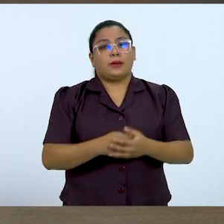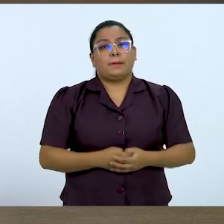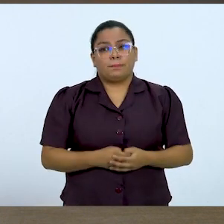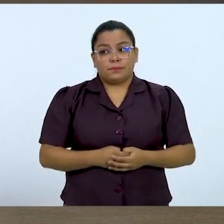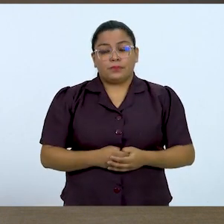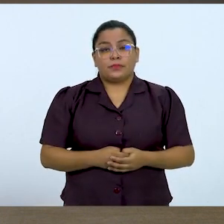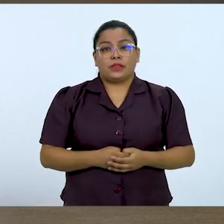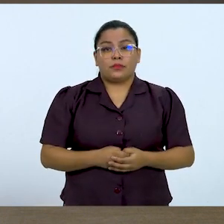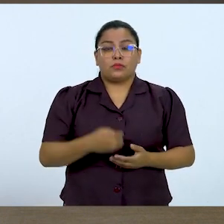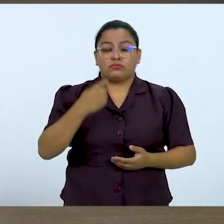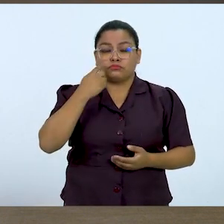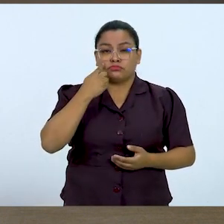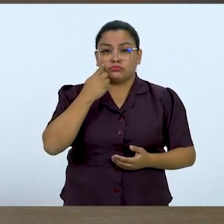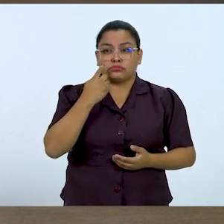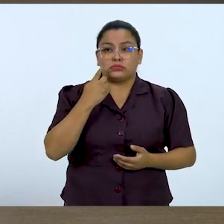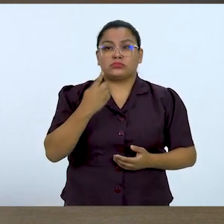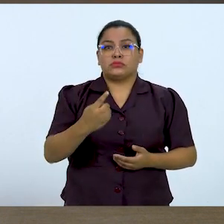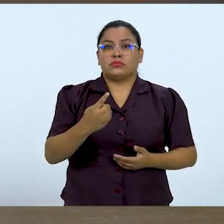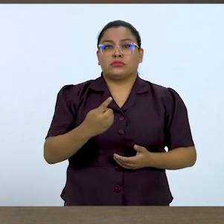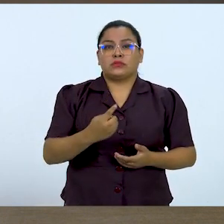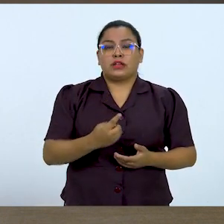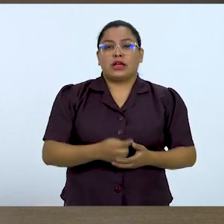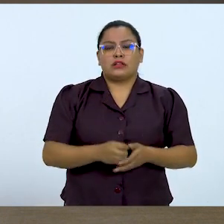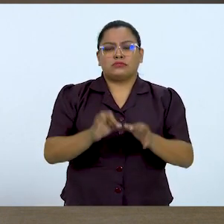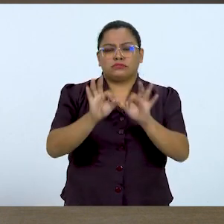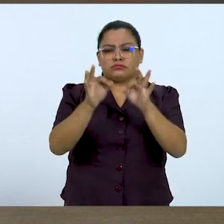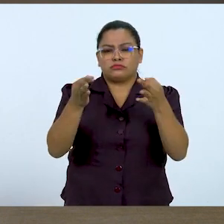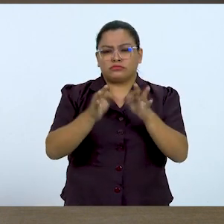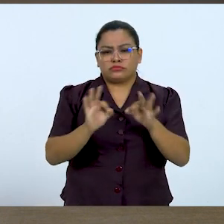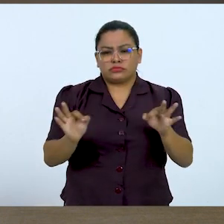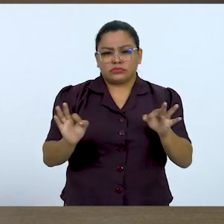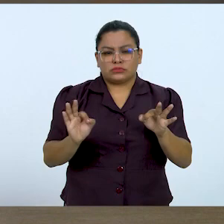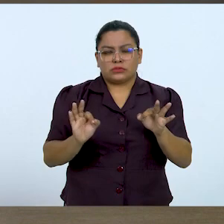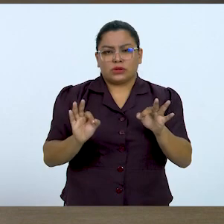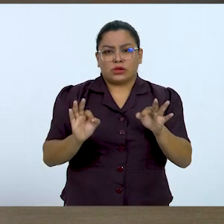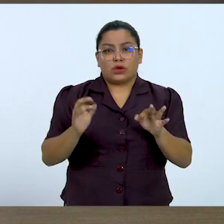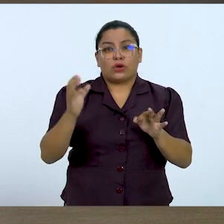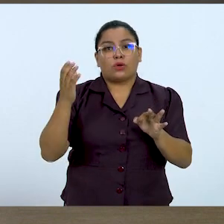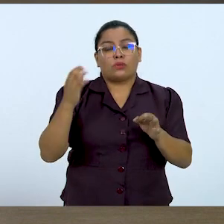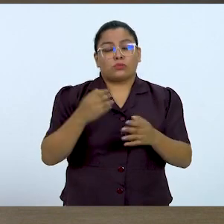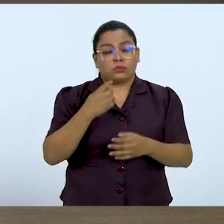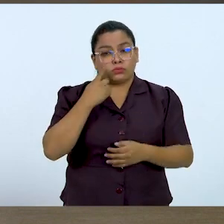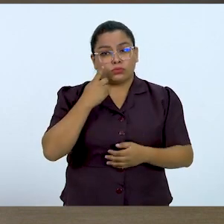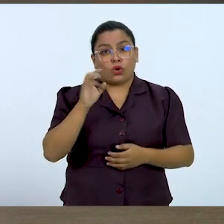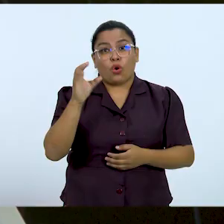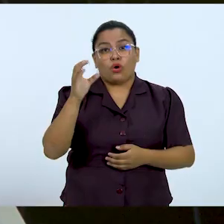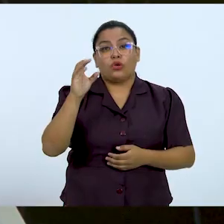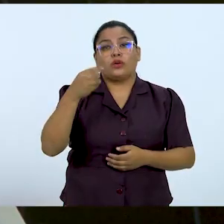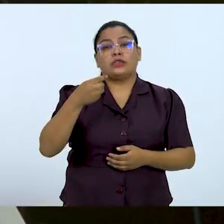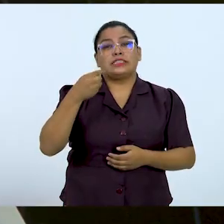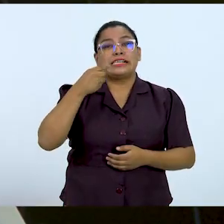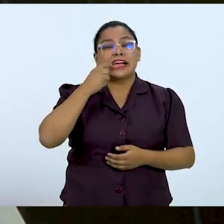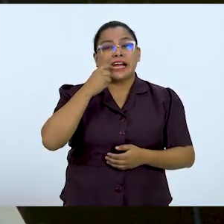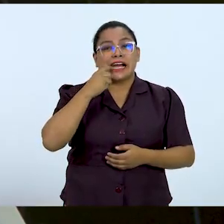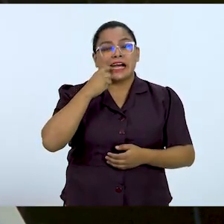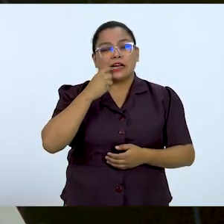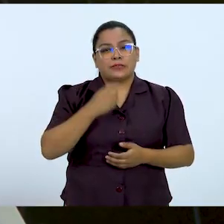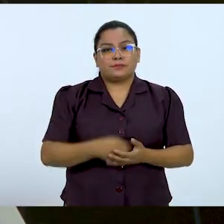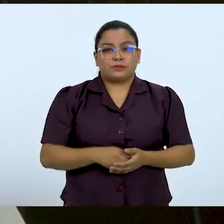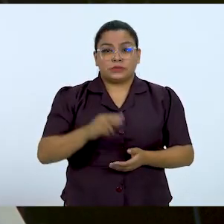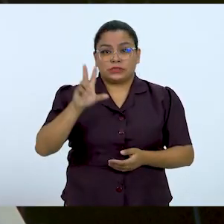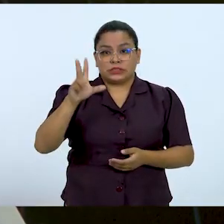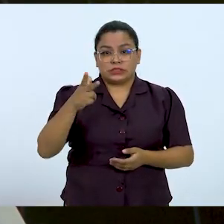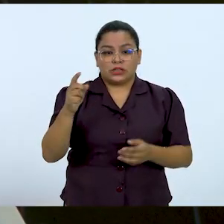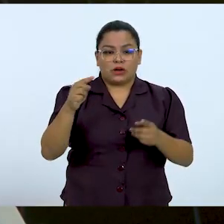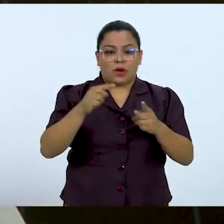él. En ellos podemos encontrar parte del texto en gris para que el estudiante repinte. En el caso de tercero a